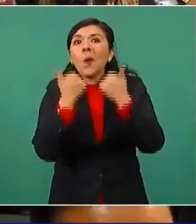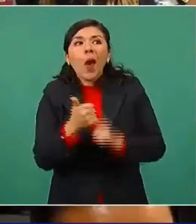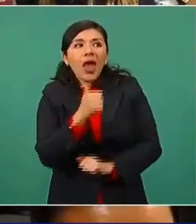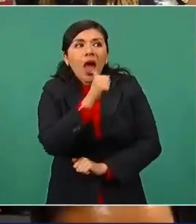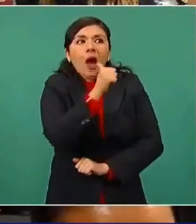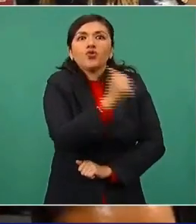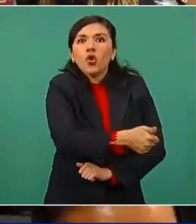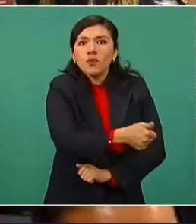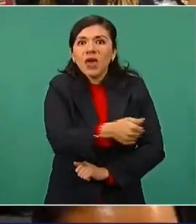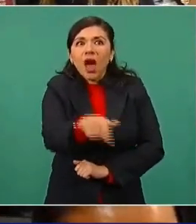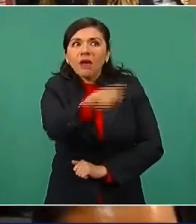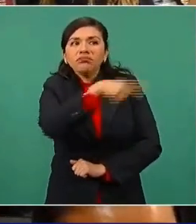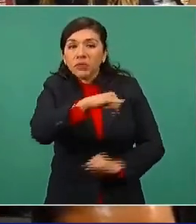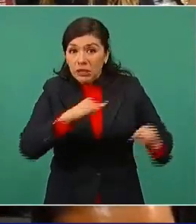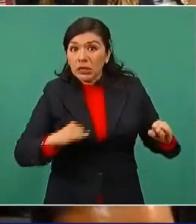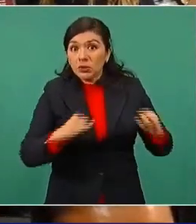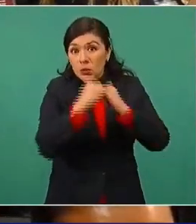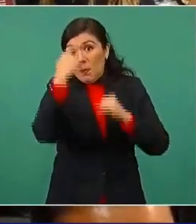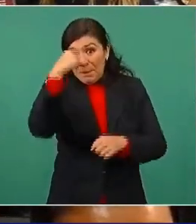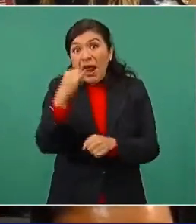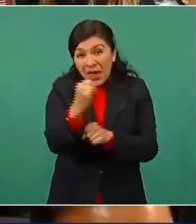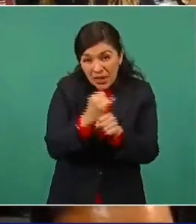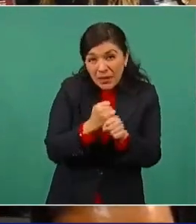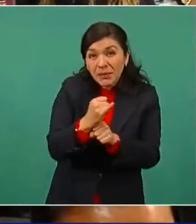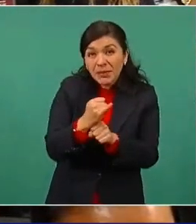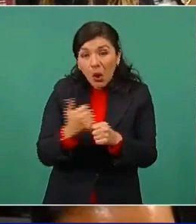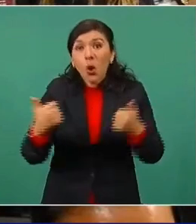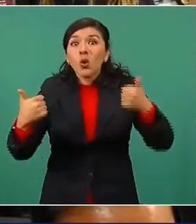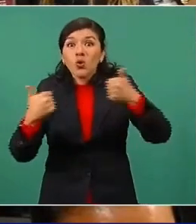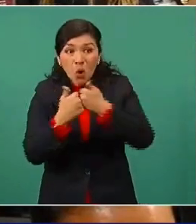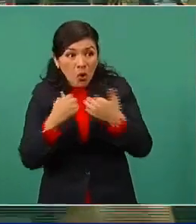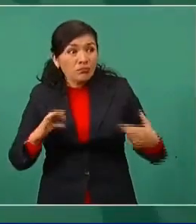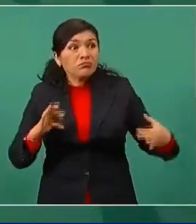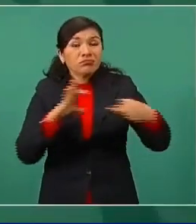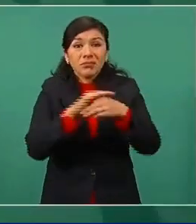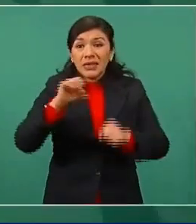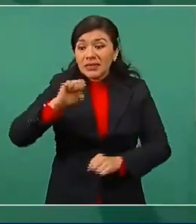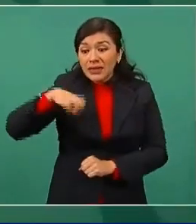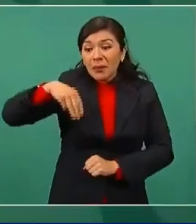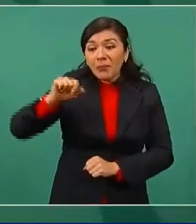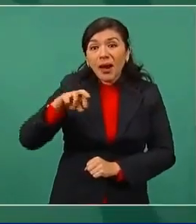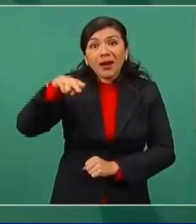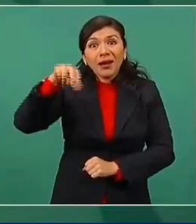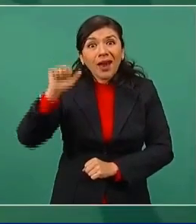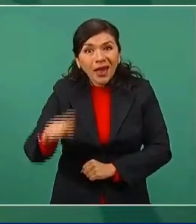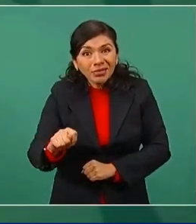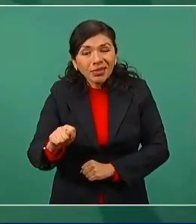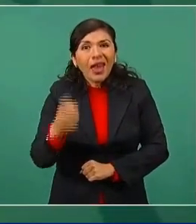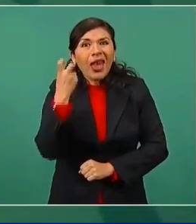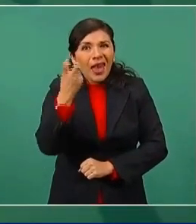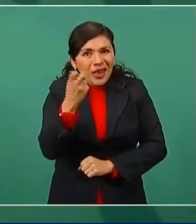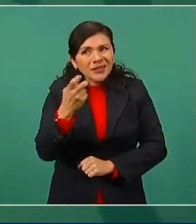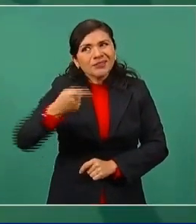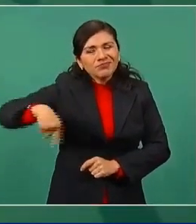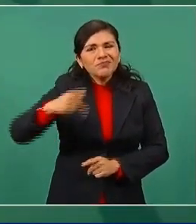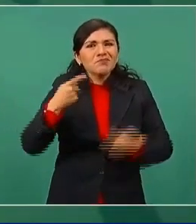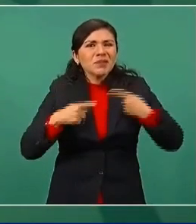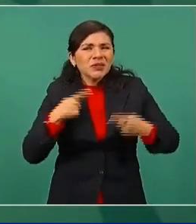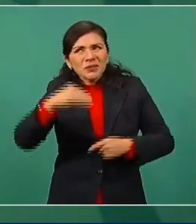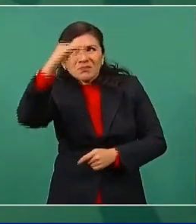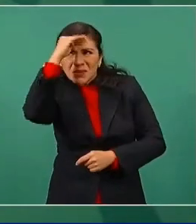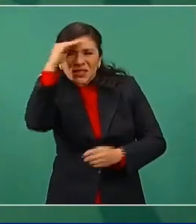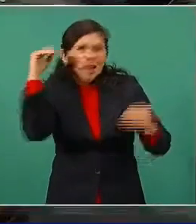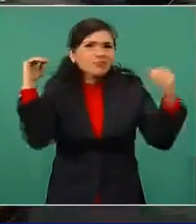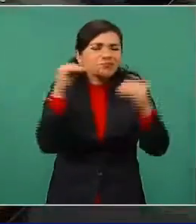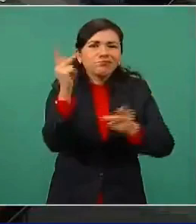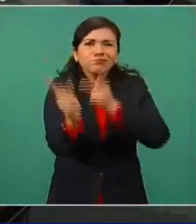criterio de un instituto que se dedica a la investigación al integrarlo a la Secretaría de Medio Ambiente. Ese es uno de los temas que se han estado debatiendo en estos días y